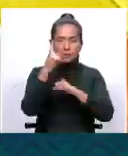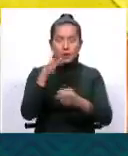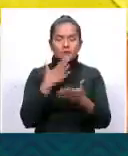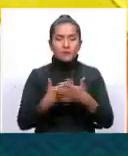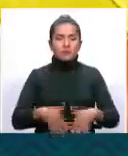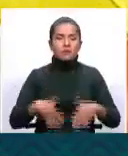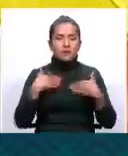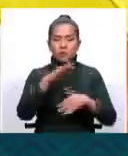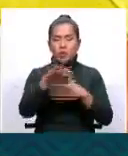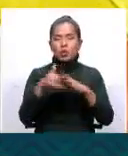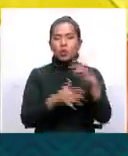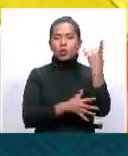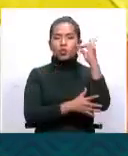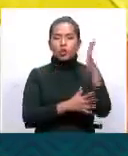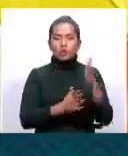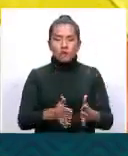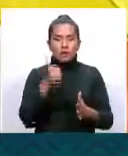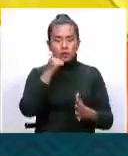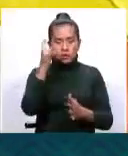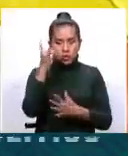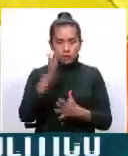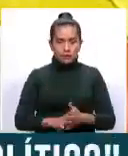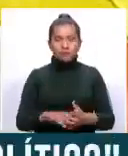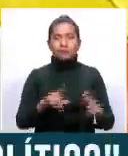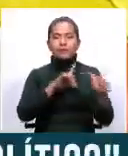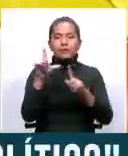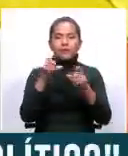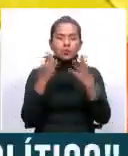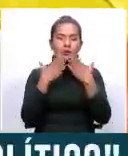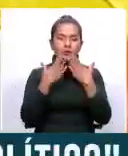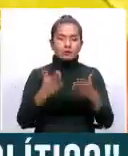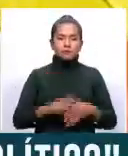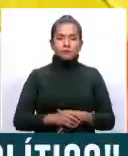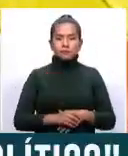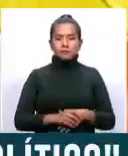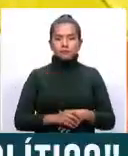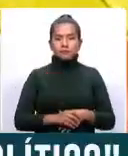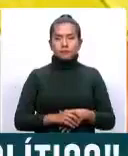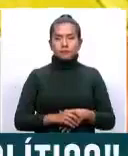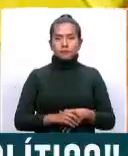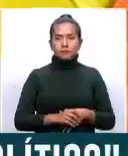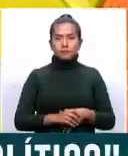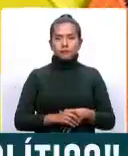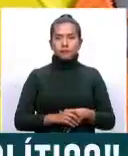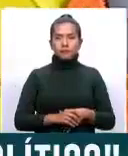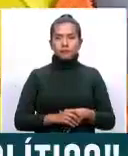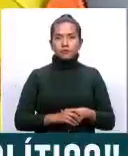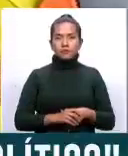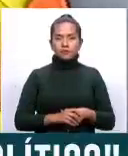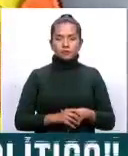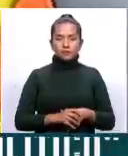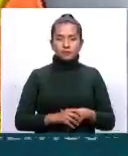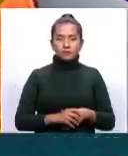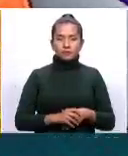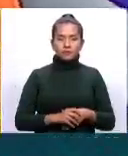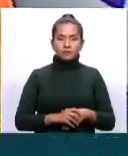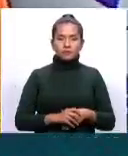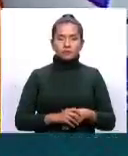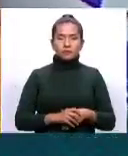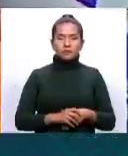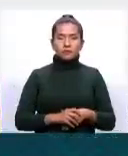de todas las bolivianas y de todos los bolivianos. Muchas gracias. Gracias. Gracias.